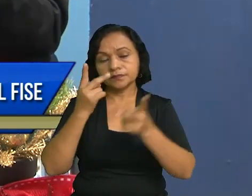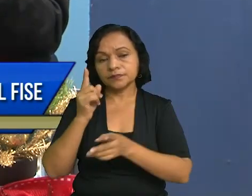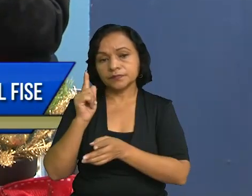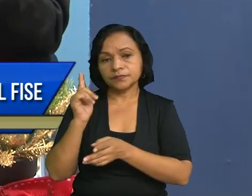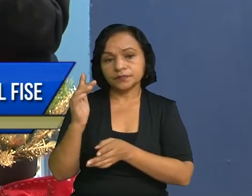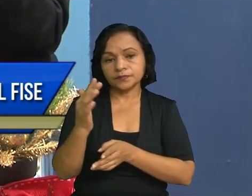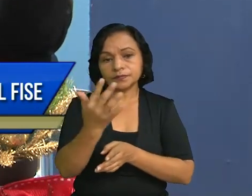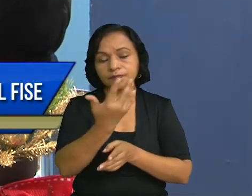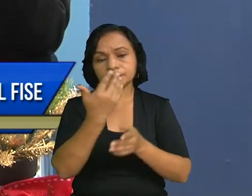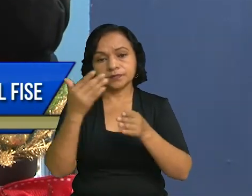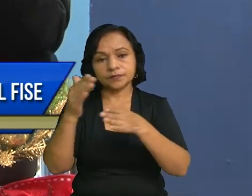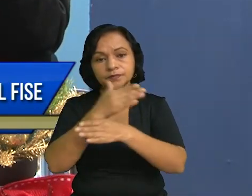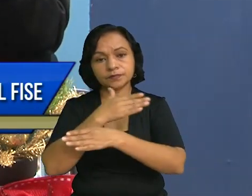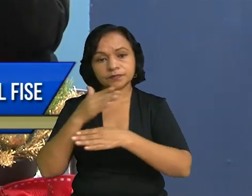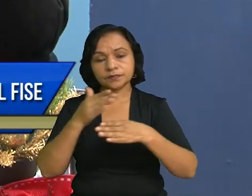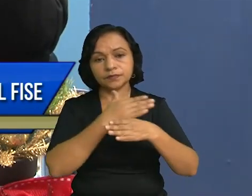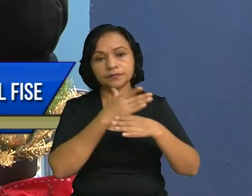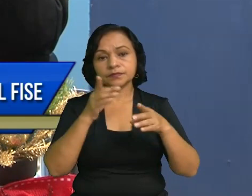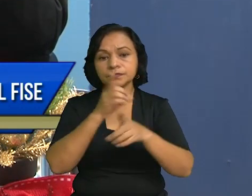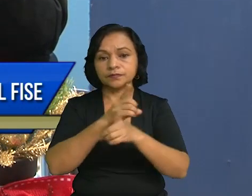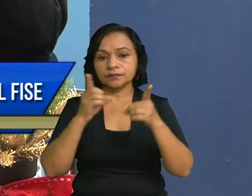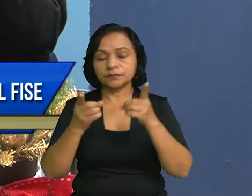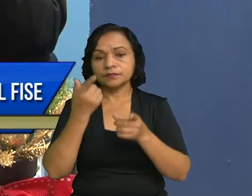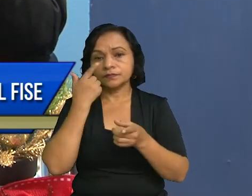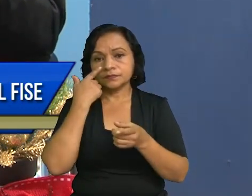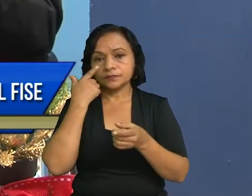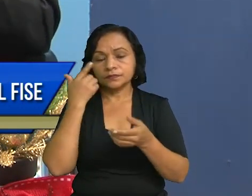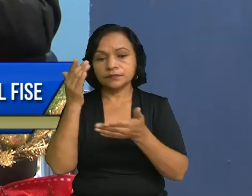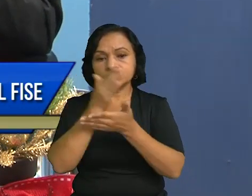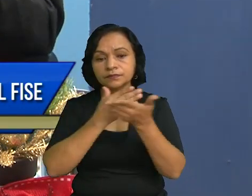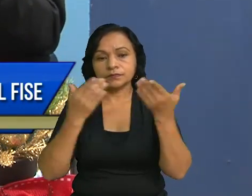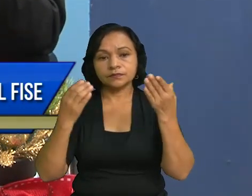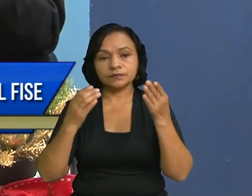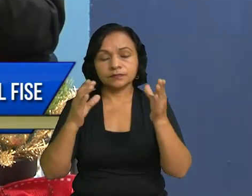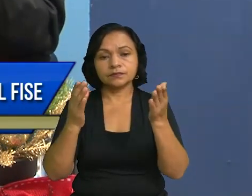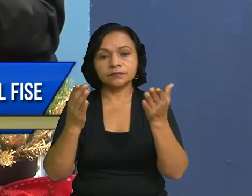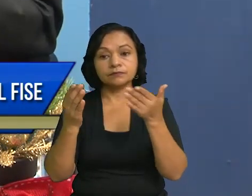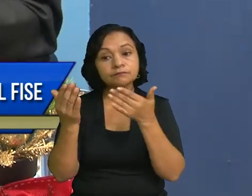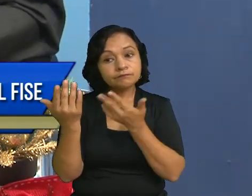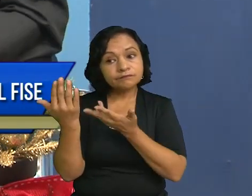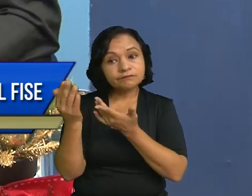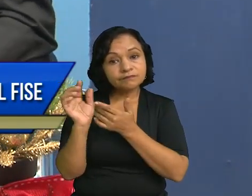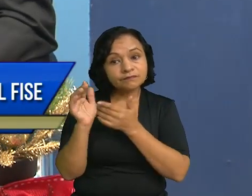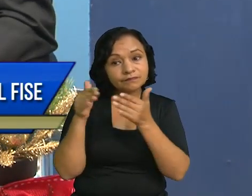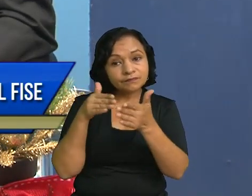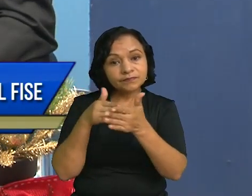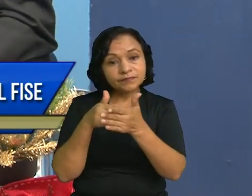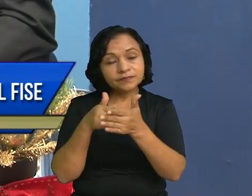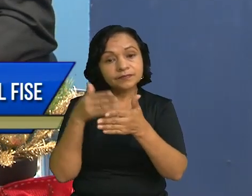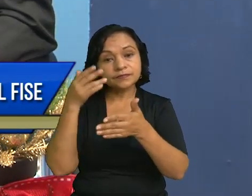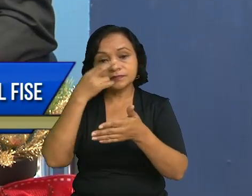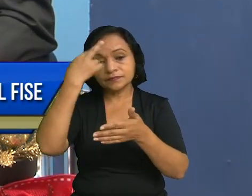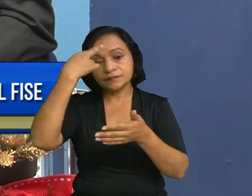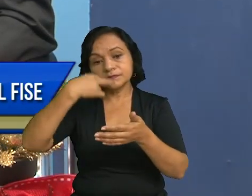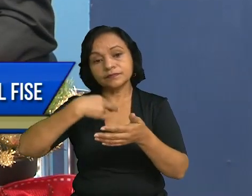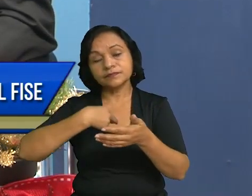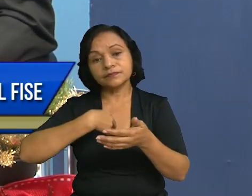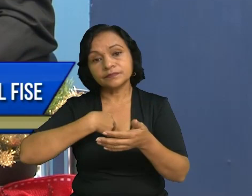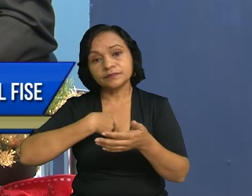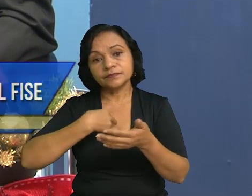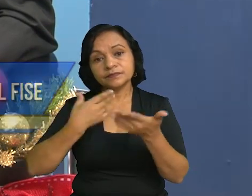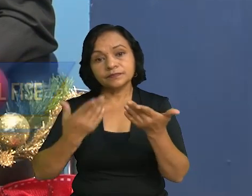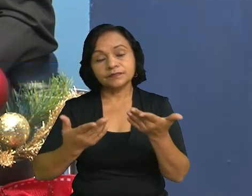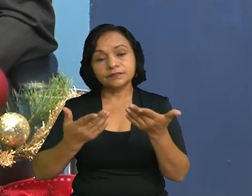para decirles garantizarle miren tuvimos alguna situación esperen un poquito porque también tenemos que ser responsables con el compromiso que tenemos